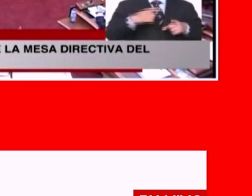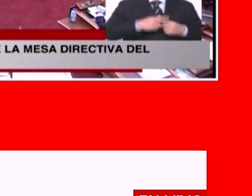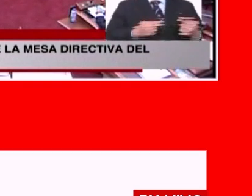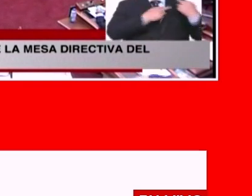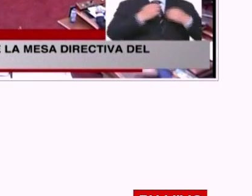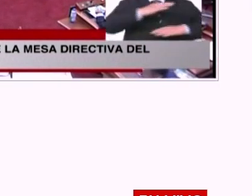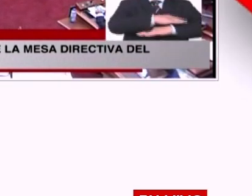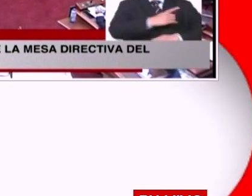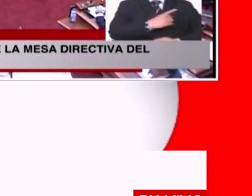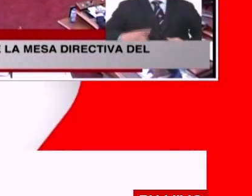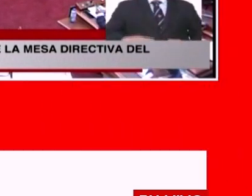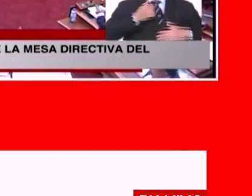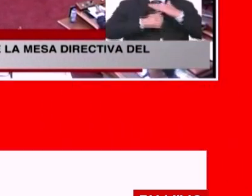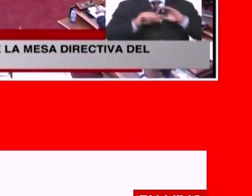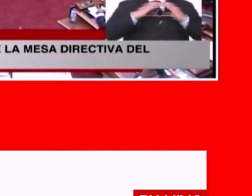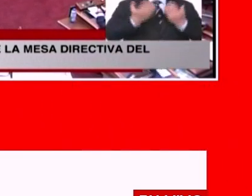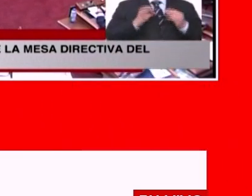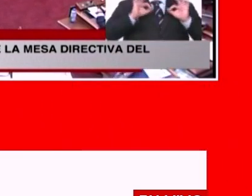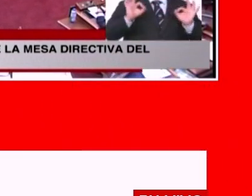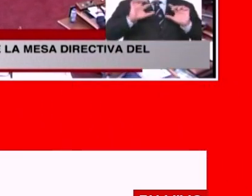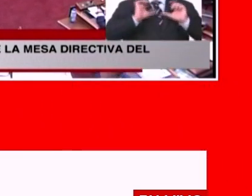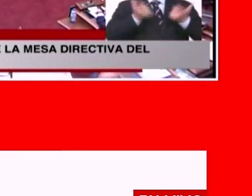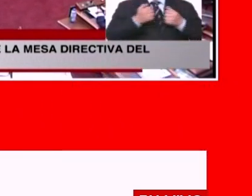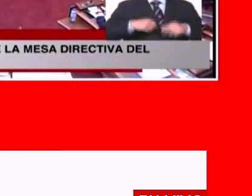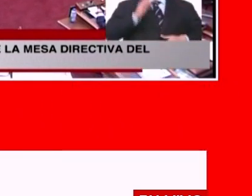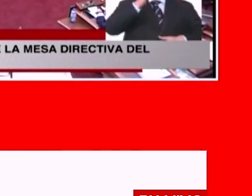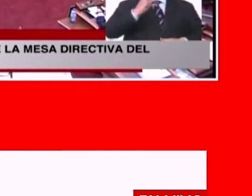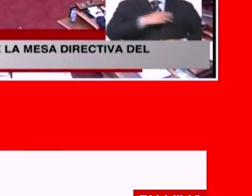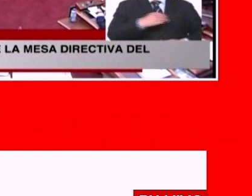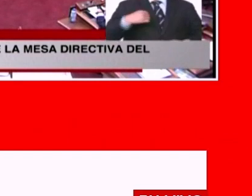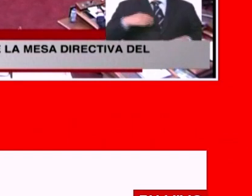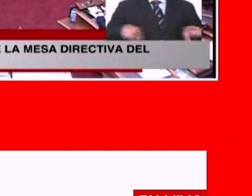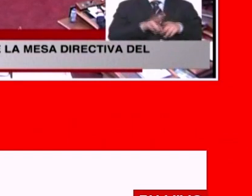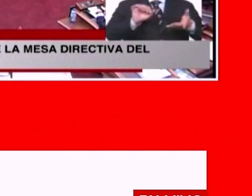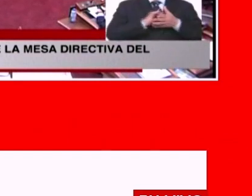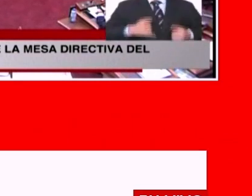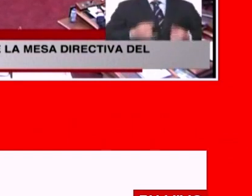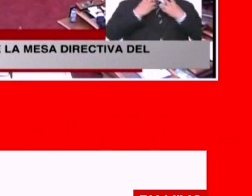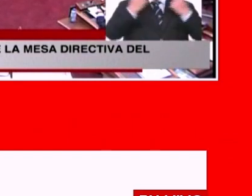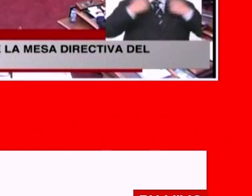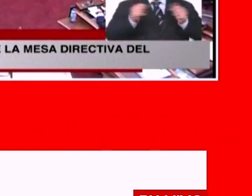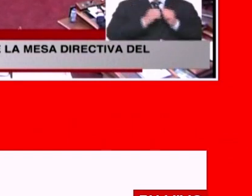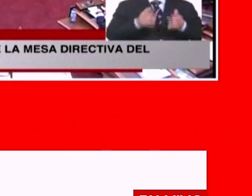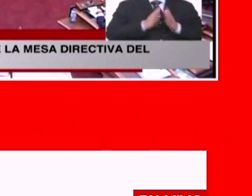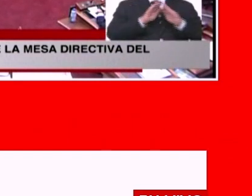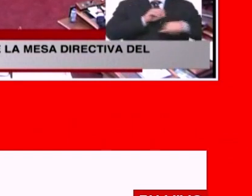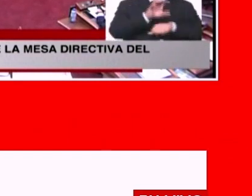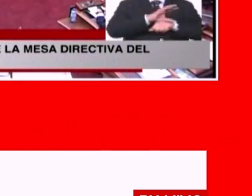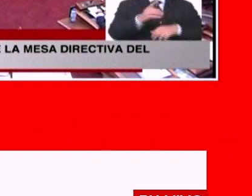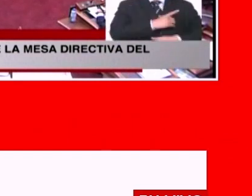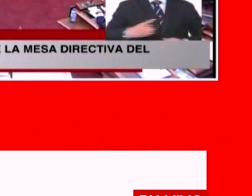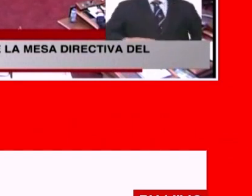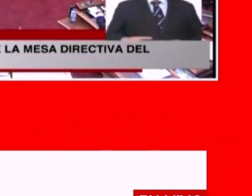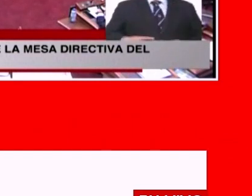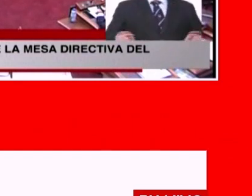precisado exactamente si se tratara de para que un congresista de Fuerza Popular tome esa